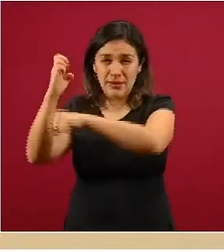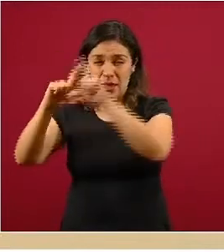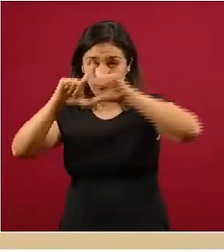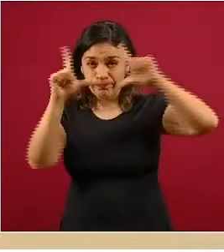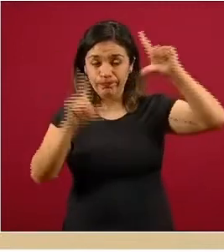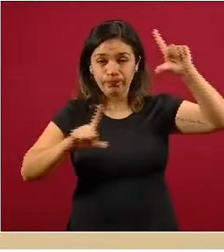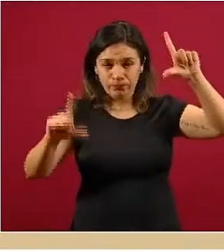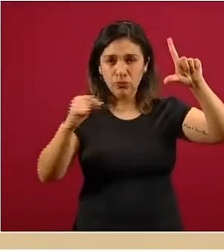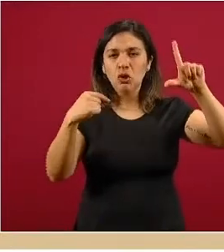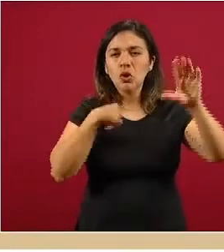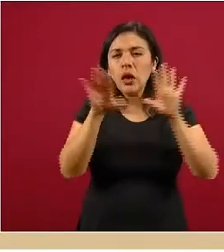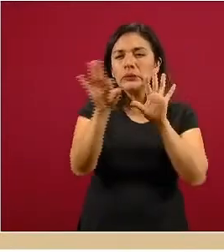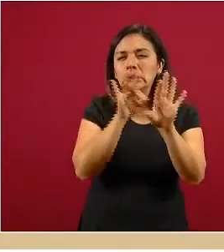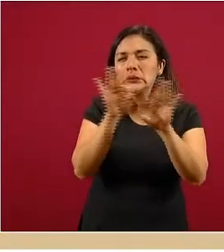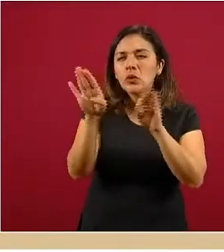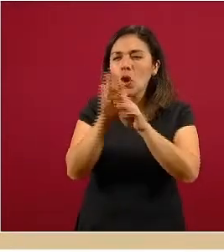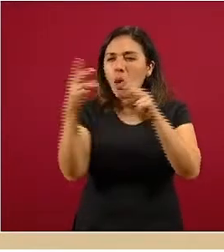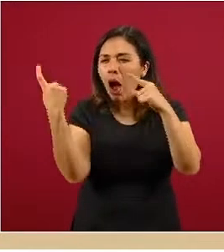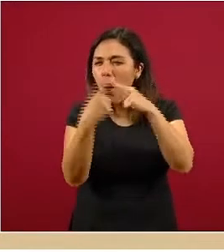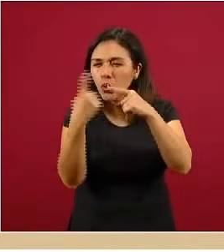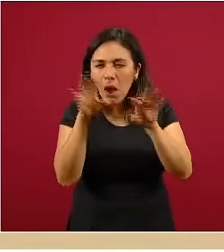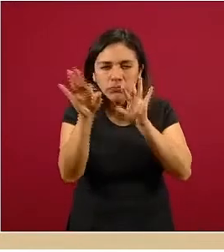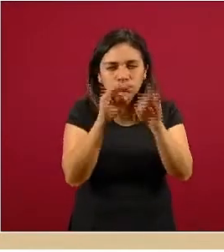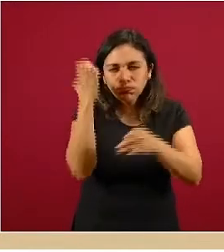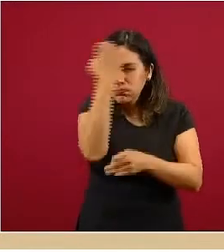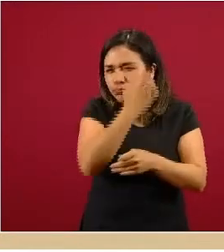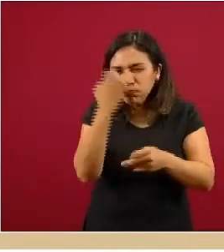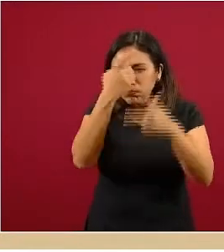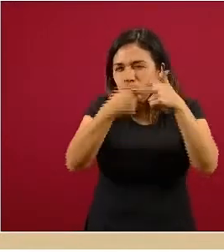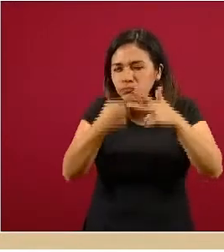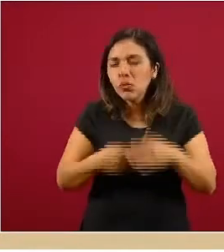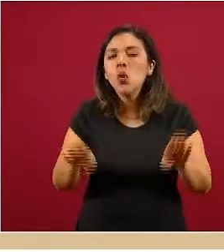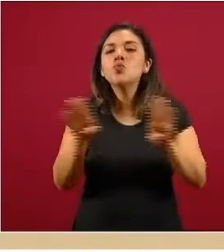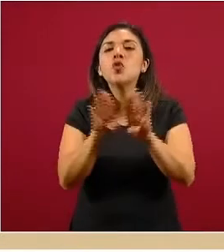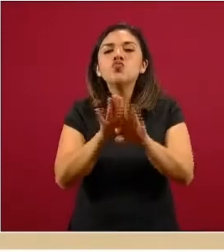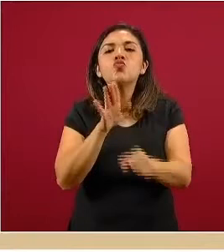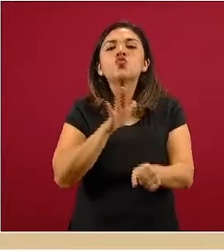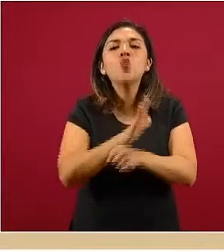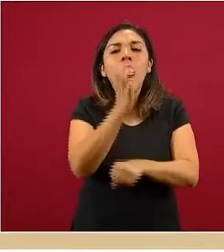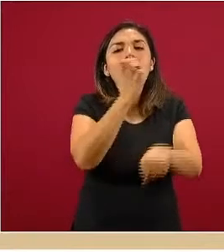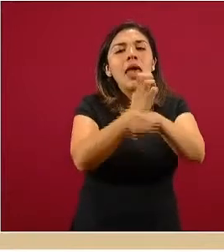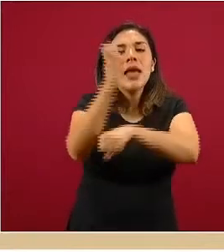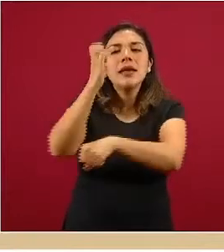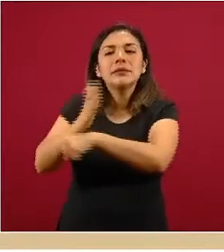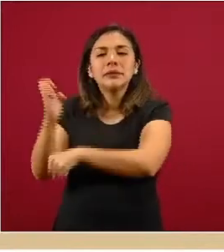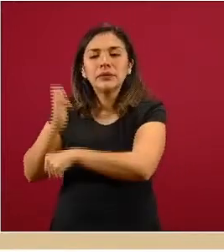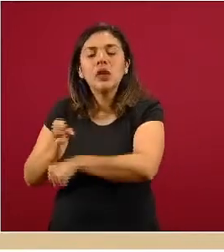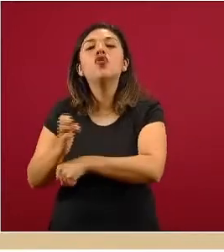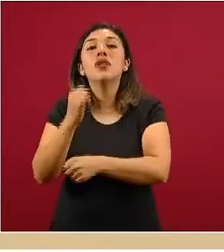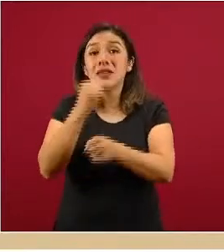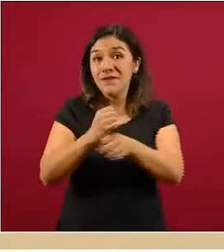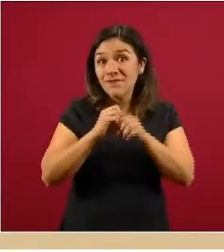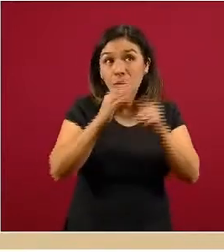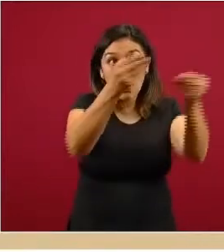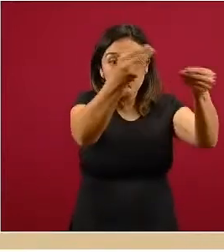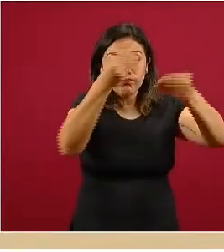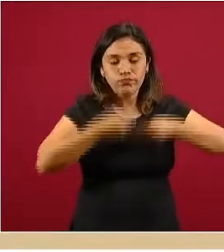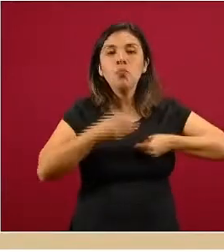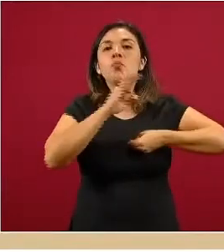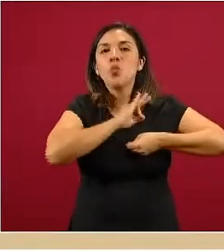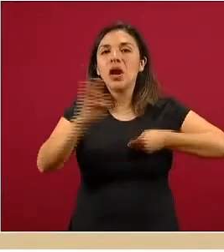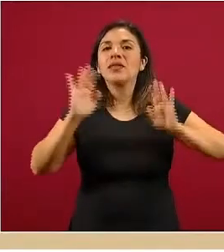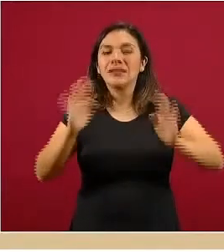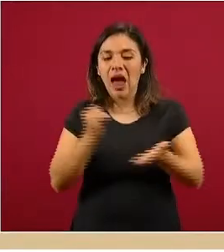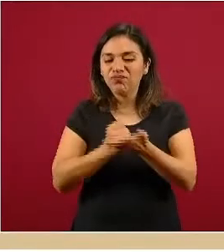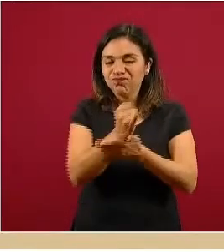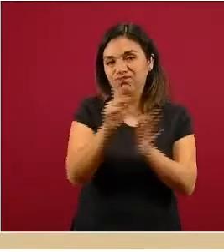ocurriendo por que la población se acerca o tiene una distancia mayor hacia acercarse